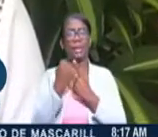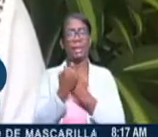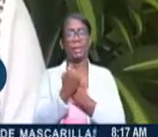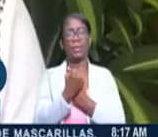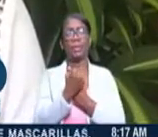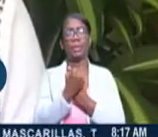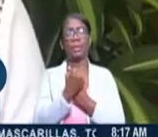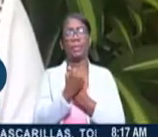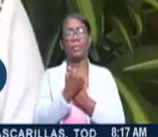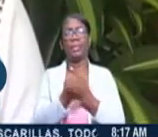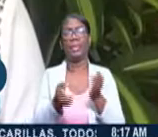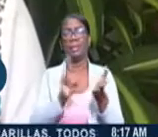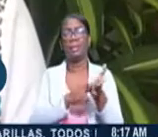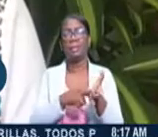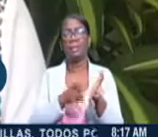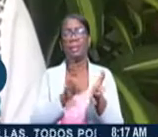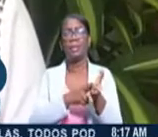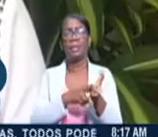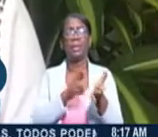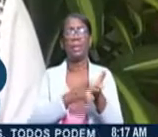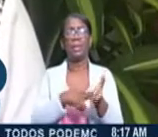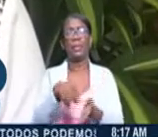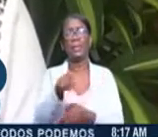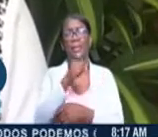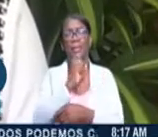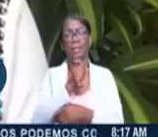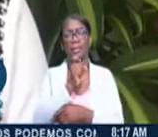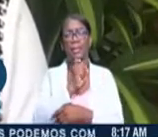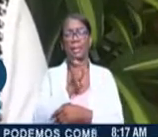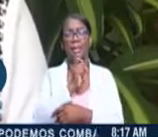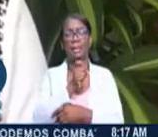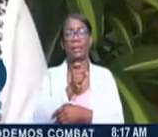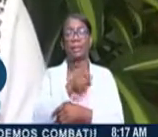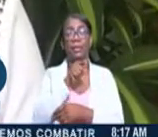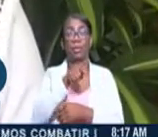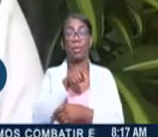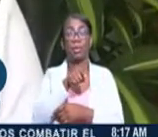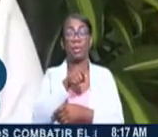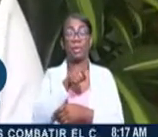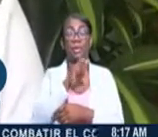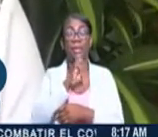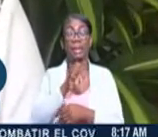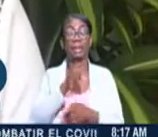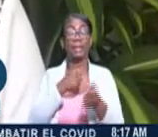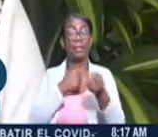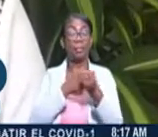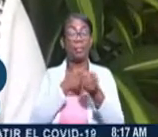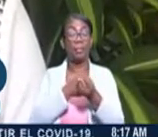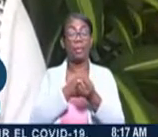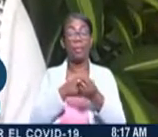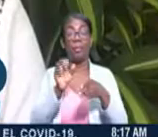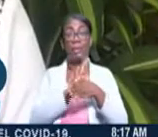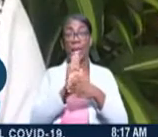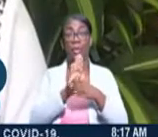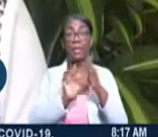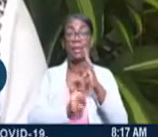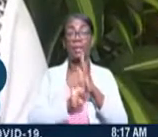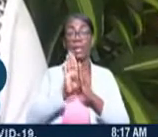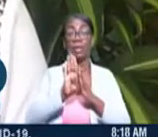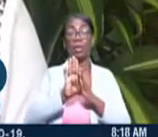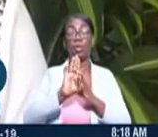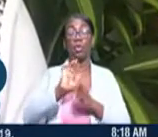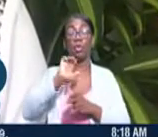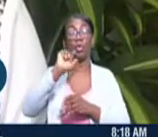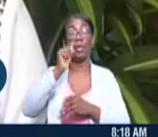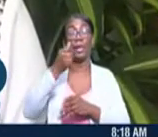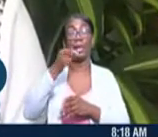e irrepetible, muy dura, muy difícil, y con este apoyo del Banco de Desarrollo Agropecuario estamos esperando